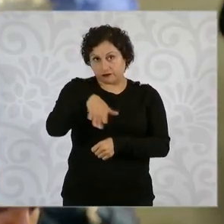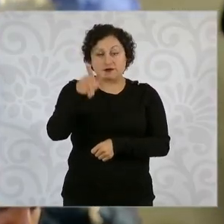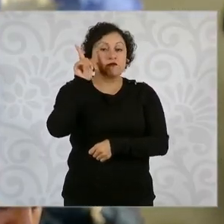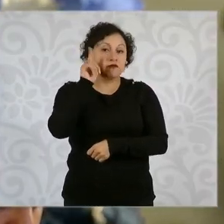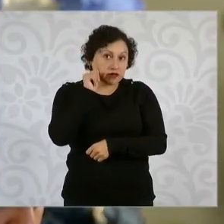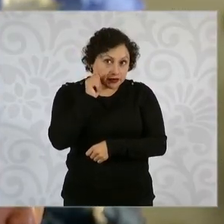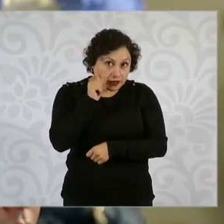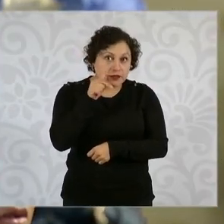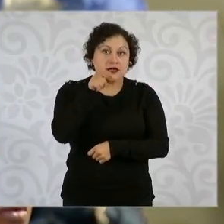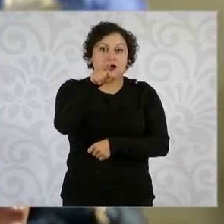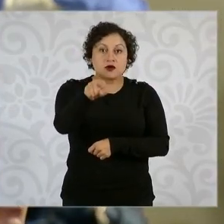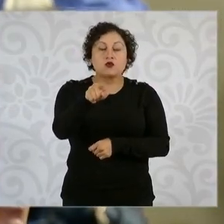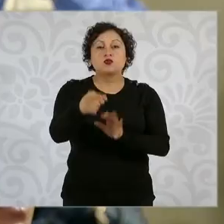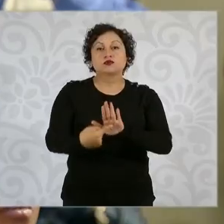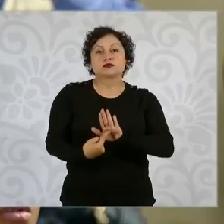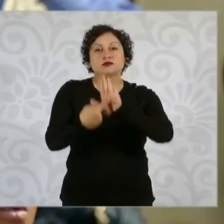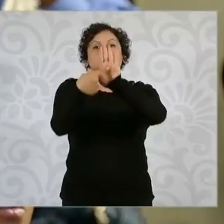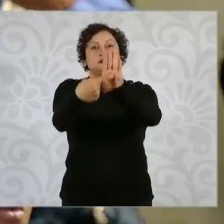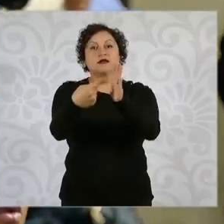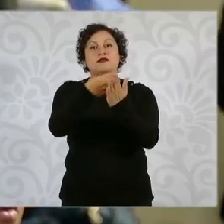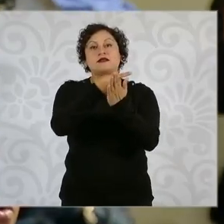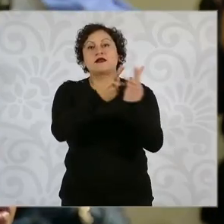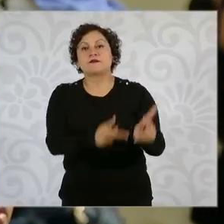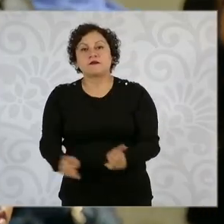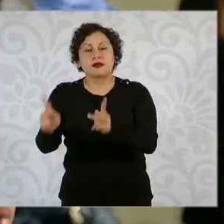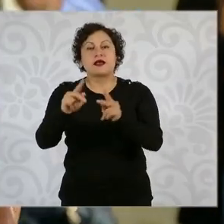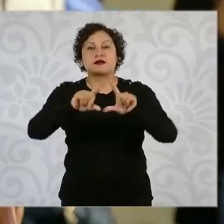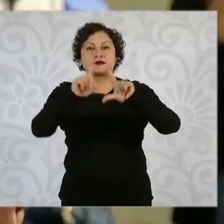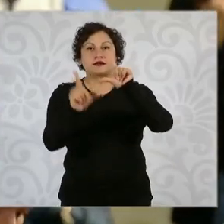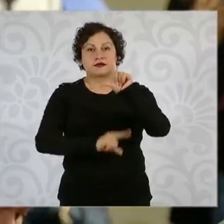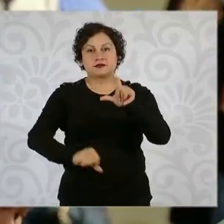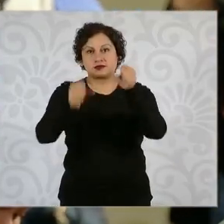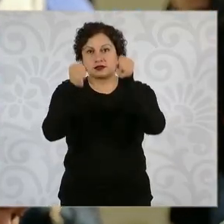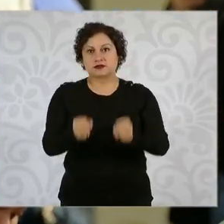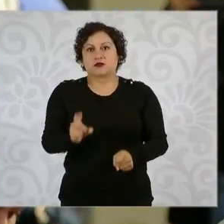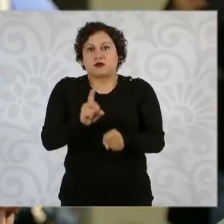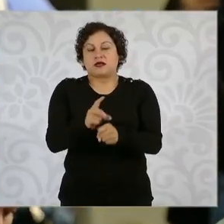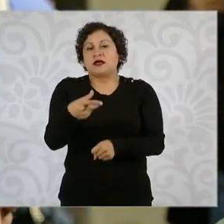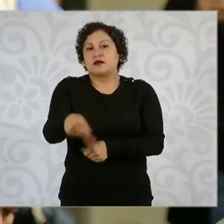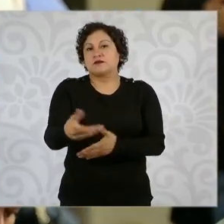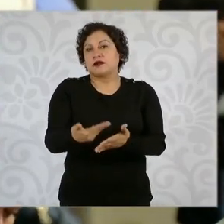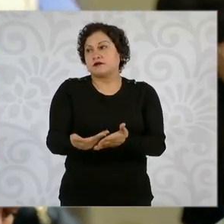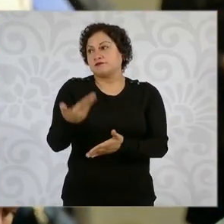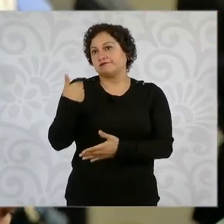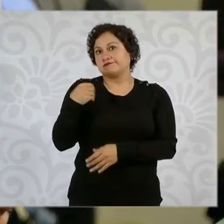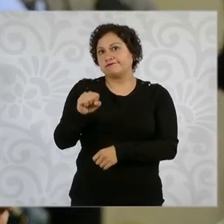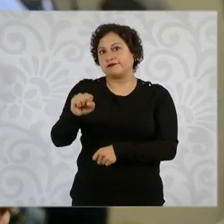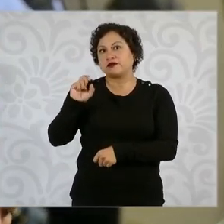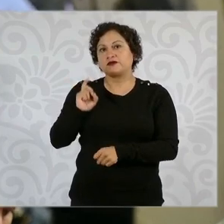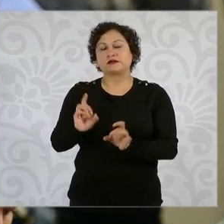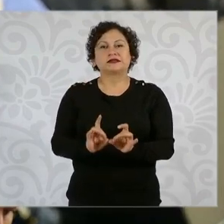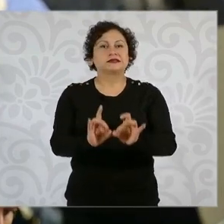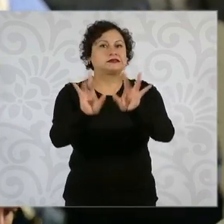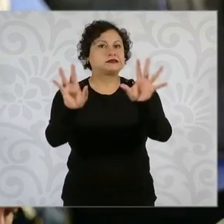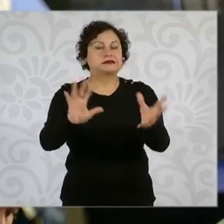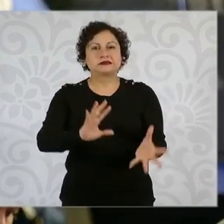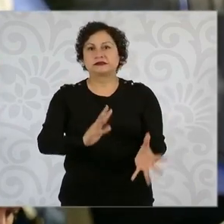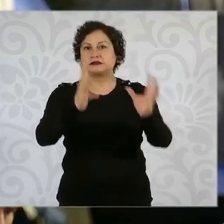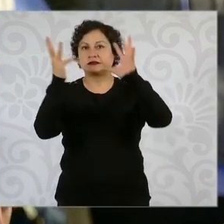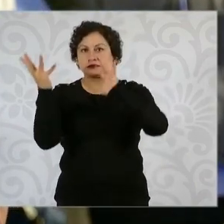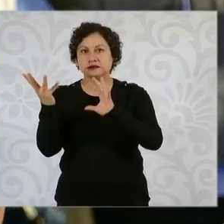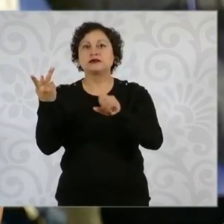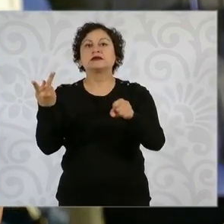presenta su Plan Nacional de Seguridad, pero también el fin de semana que acaba de pasar, pues ocurrió un hecho bastante violento, el